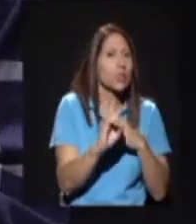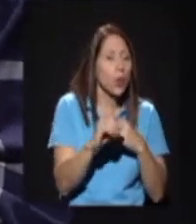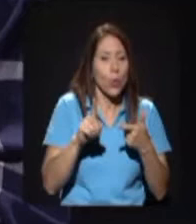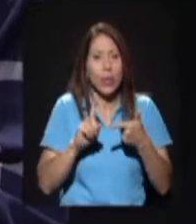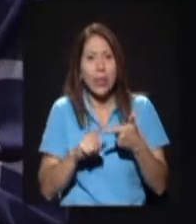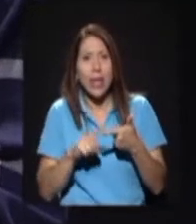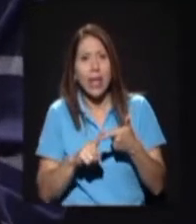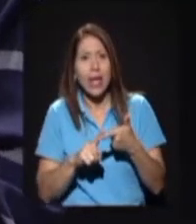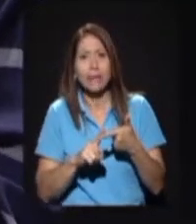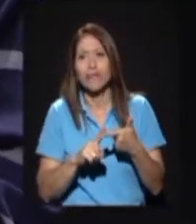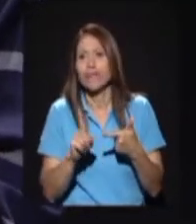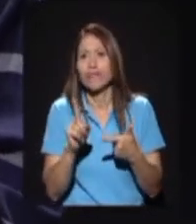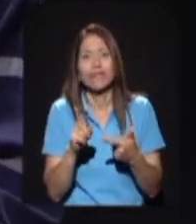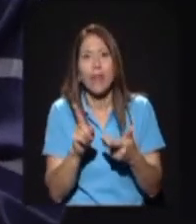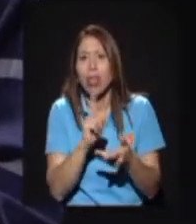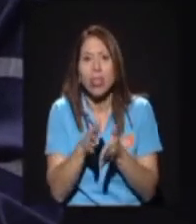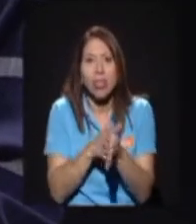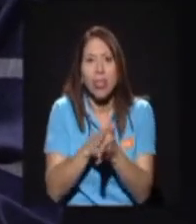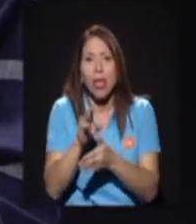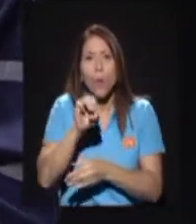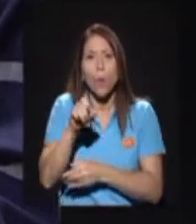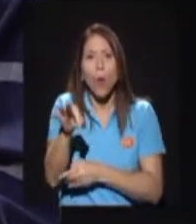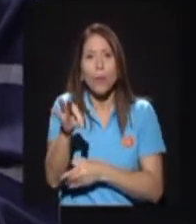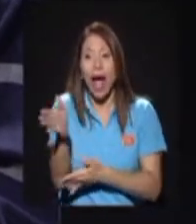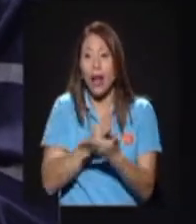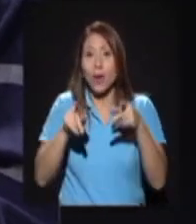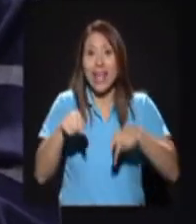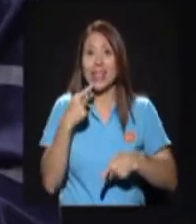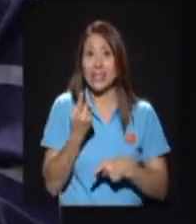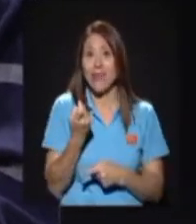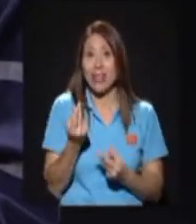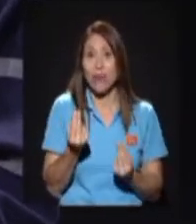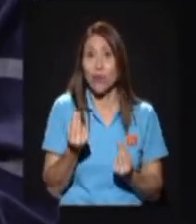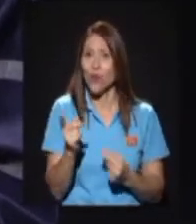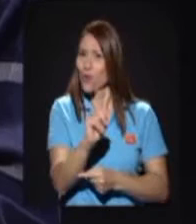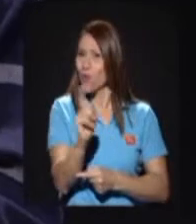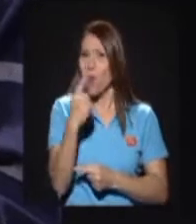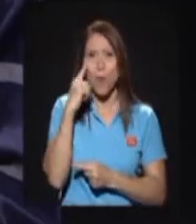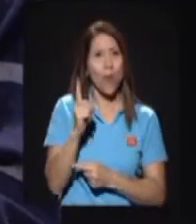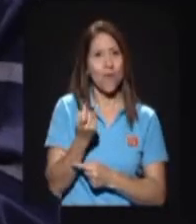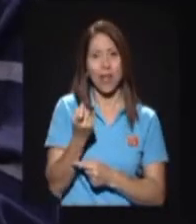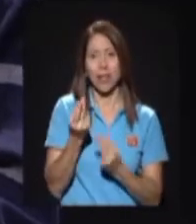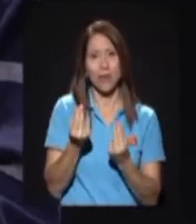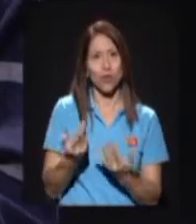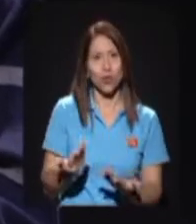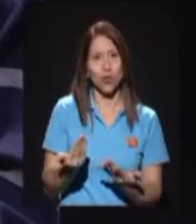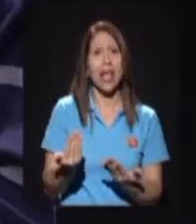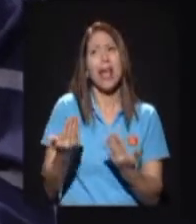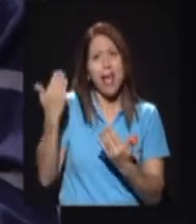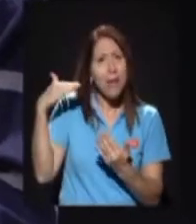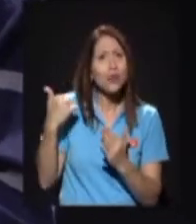o inutilidad del MOP. Alguna gente dice que es por falta de recursos. No ha sido por falta de recursos. Hemos tenido millones